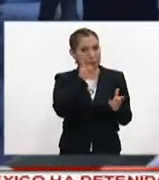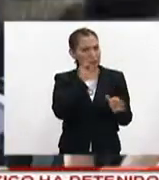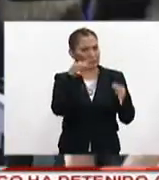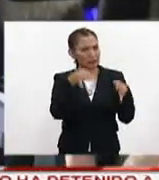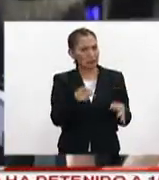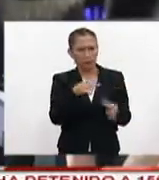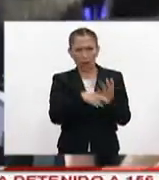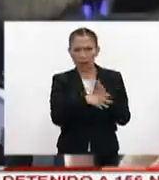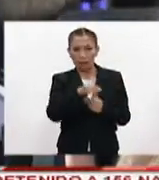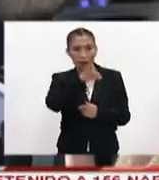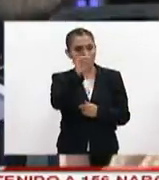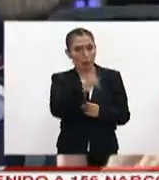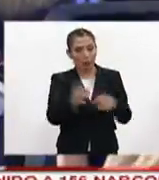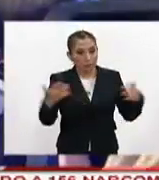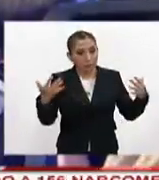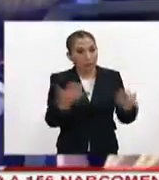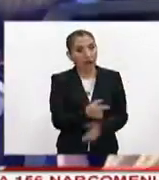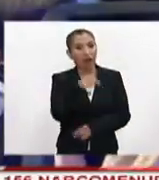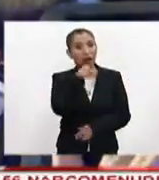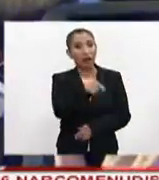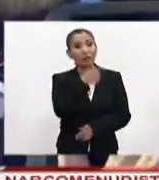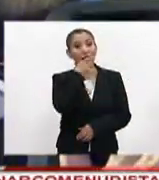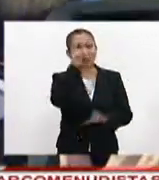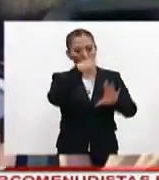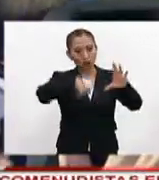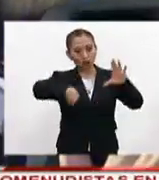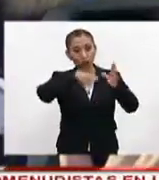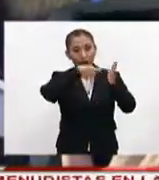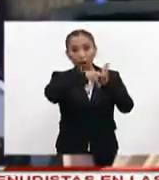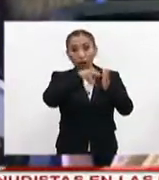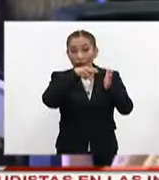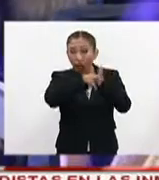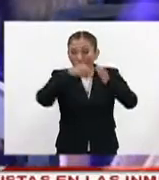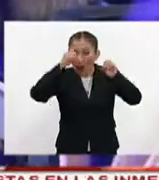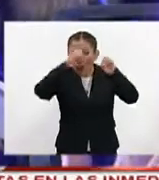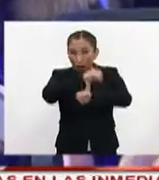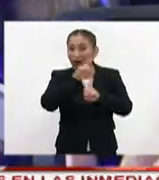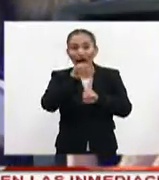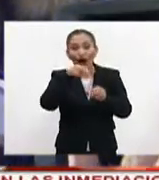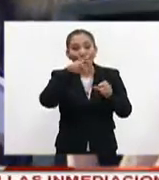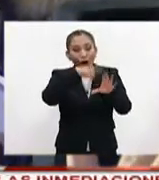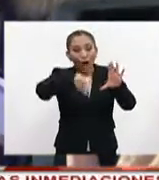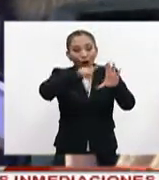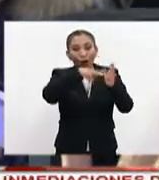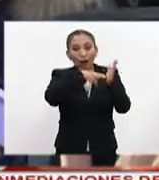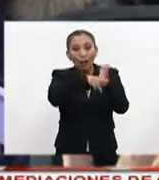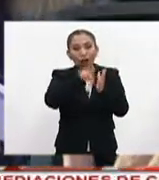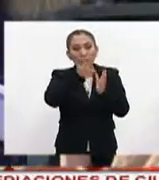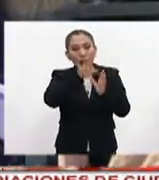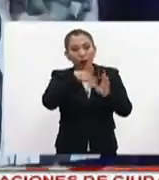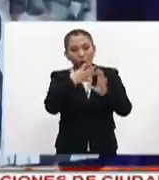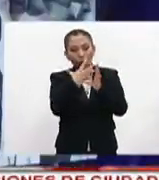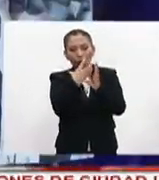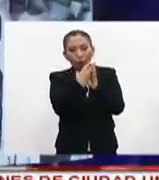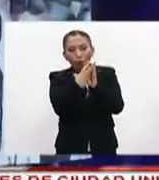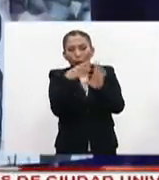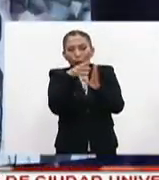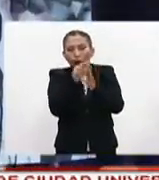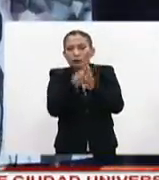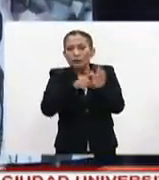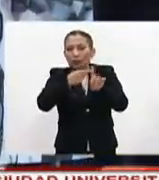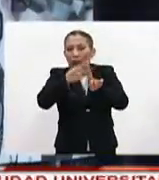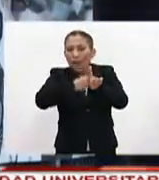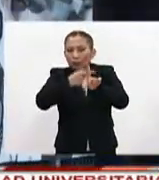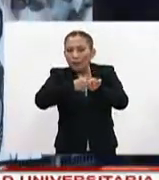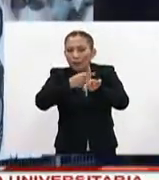muy curiosa que nadie se esperaba, es que los agujeros negros no son tan negros, que los agujeros negros tienen una especie de radiación, tienen una